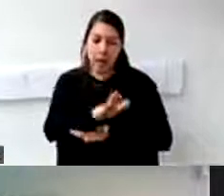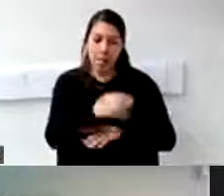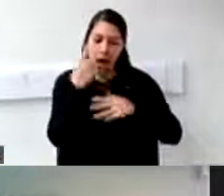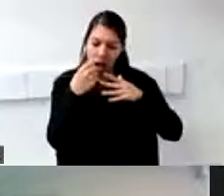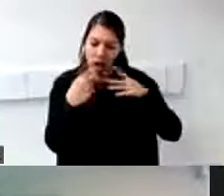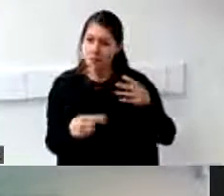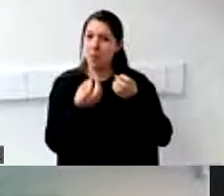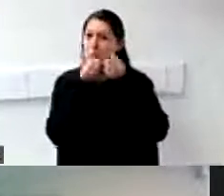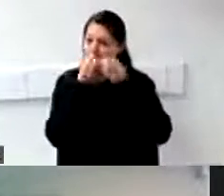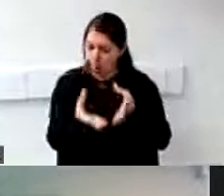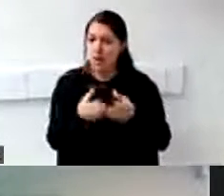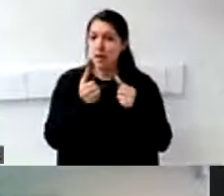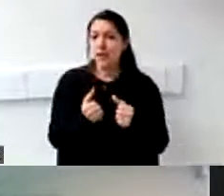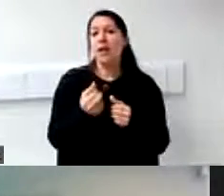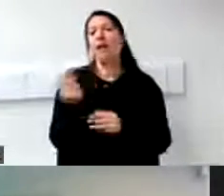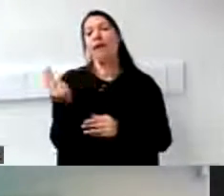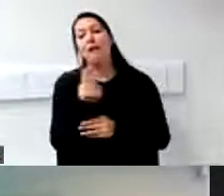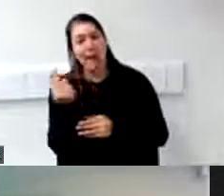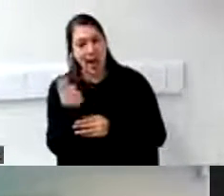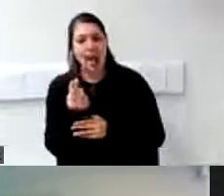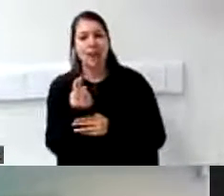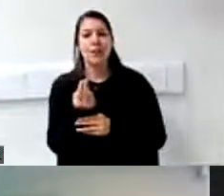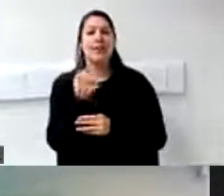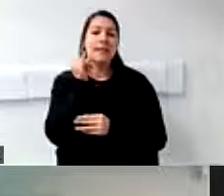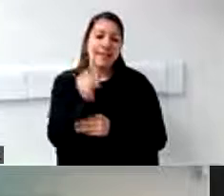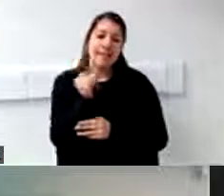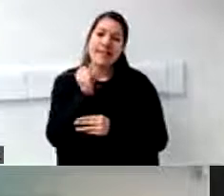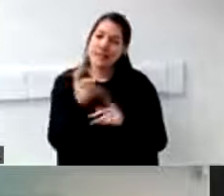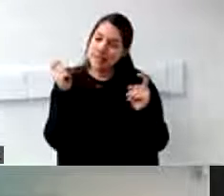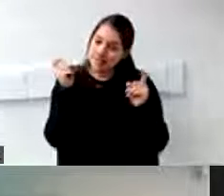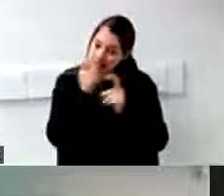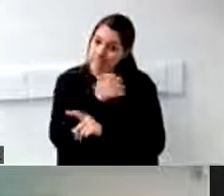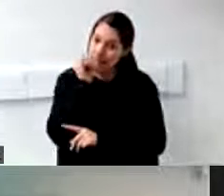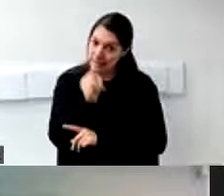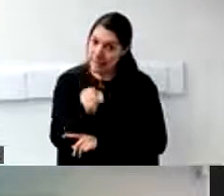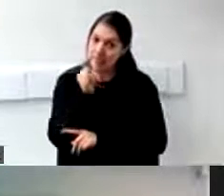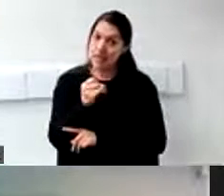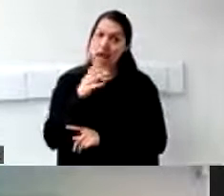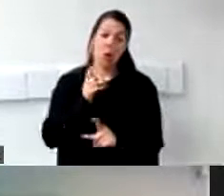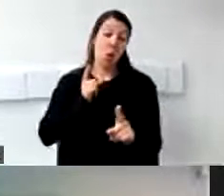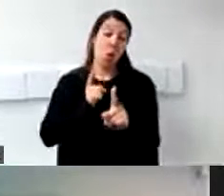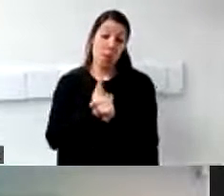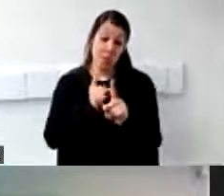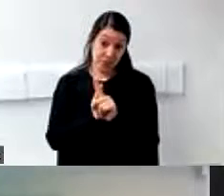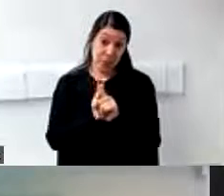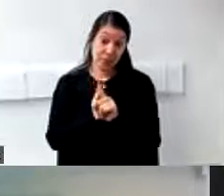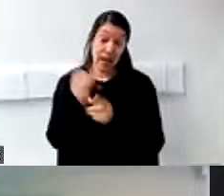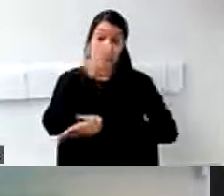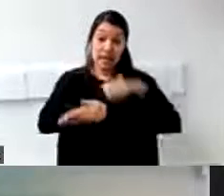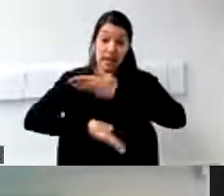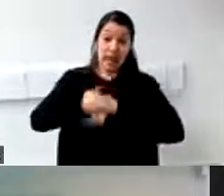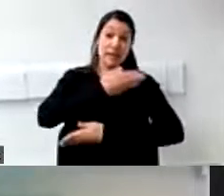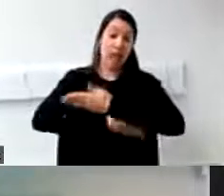parte de los baños y esas cosas, sí tenemos un poco de dificultad. Tengo un paciente con discapacidad, pero bueno, es